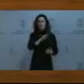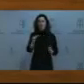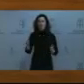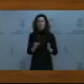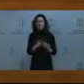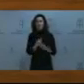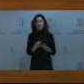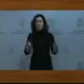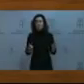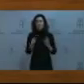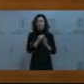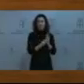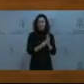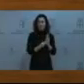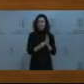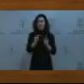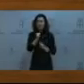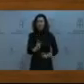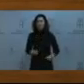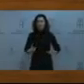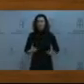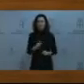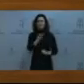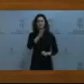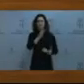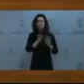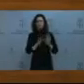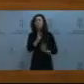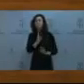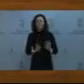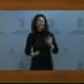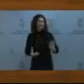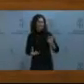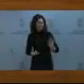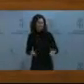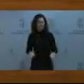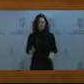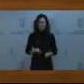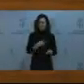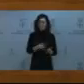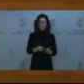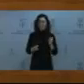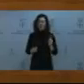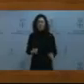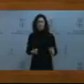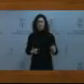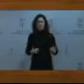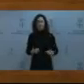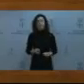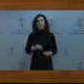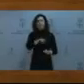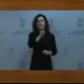de un 38%. Sí, señorías. Este plan está dotado con 1.443 millones de euros para